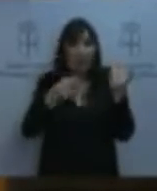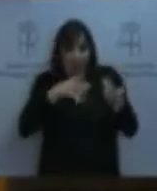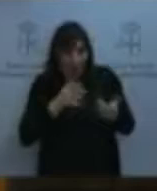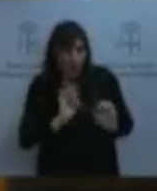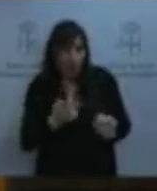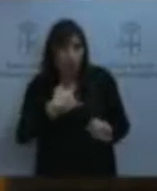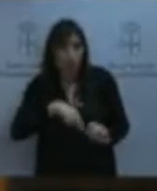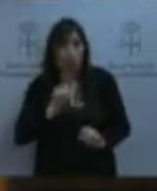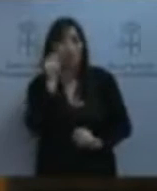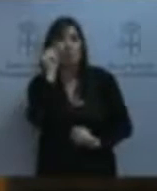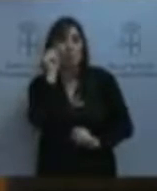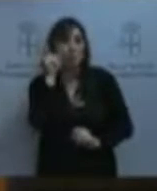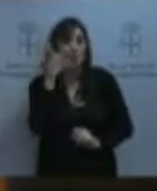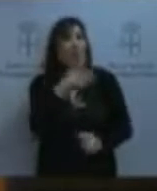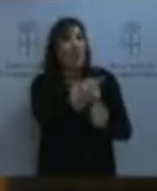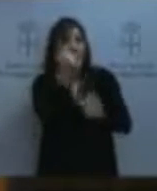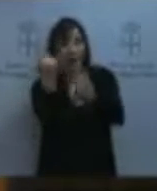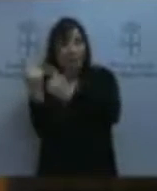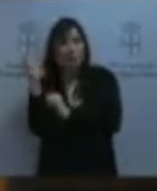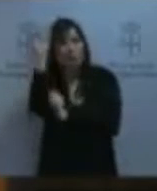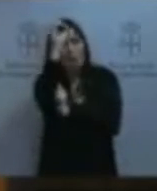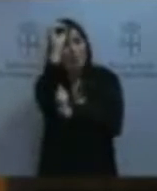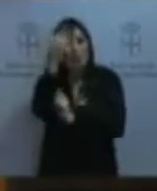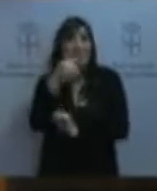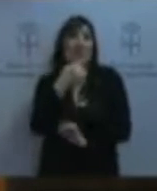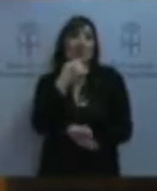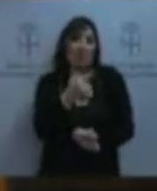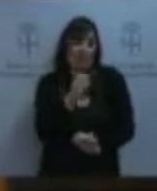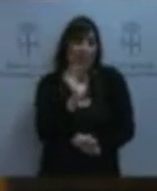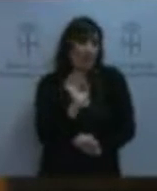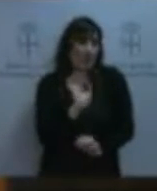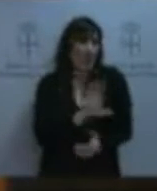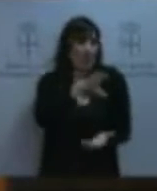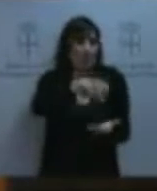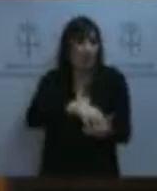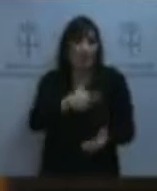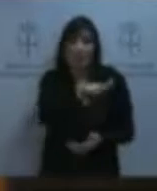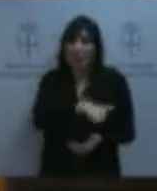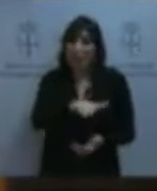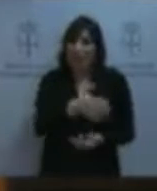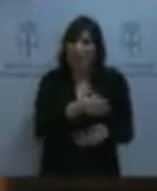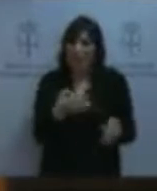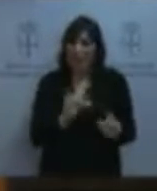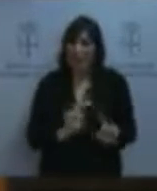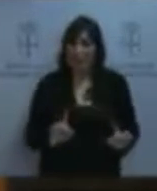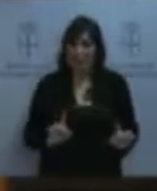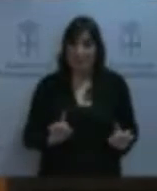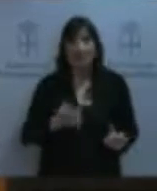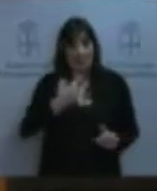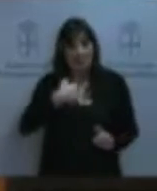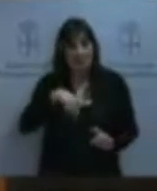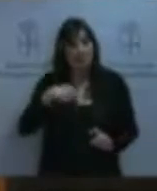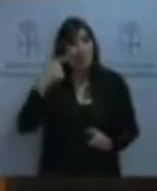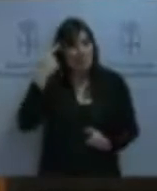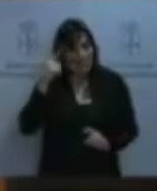efectivamente es inadecuada. Hemos tenido conocimiento tanto de la inundación como de estas cuestiones